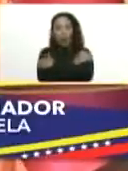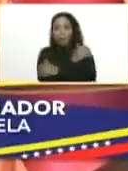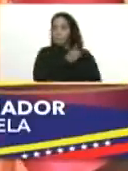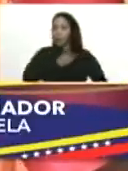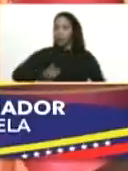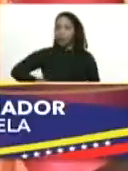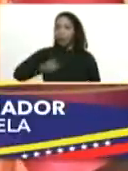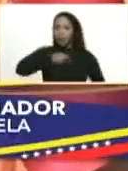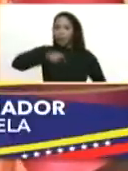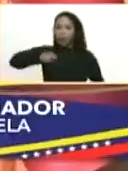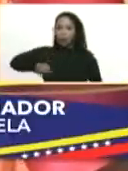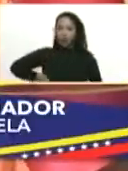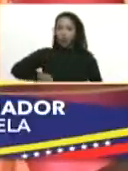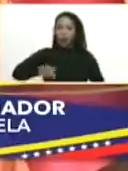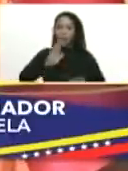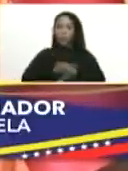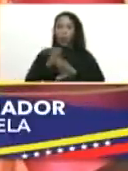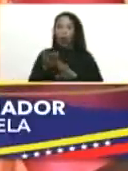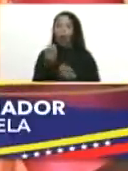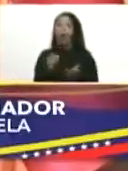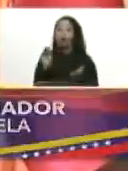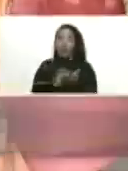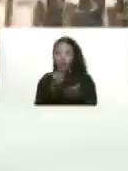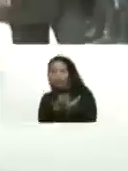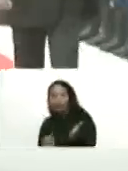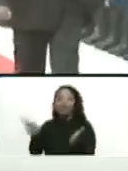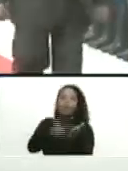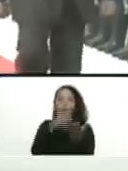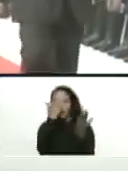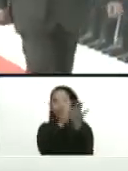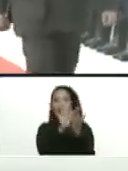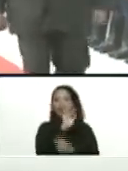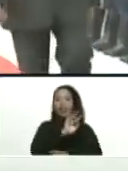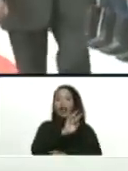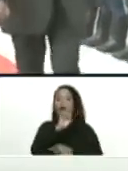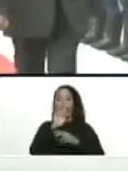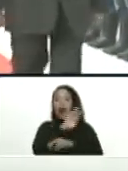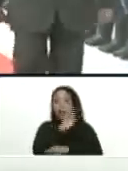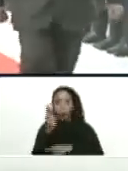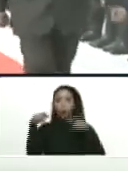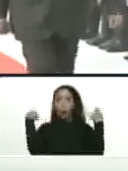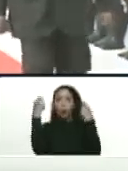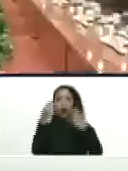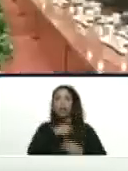presidente Xi Jinping por su reelección al frente de la República Popular China.